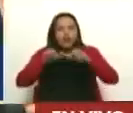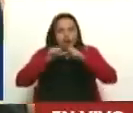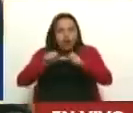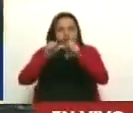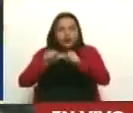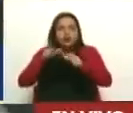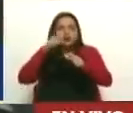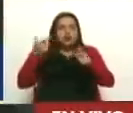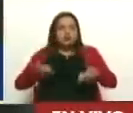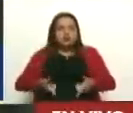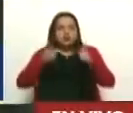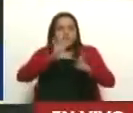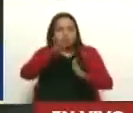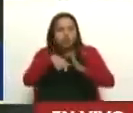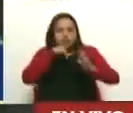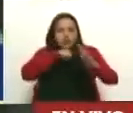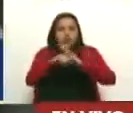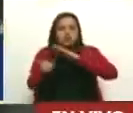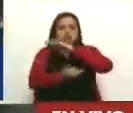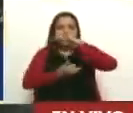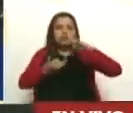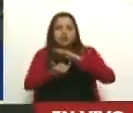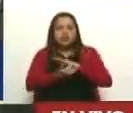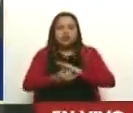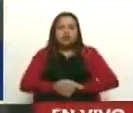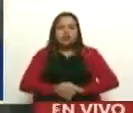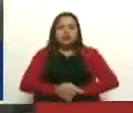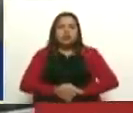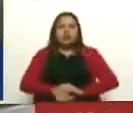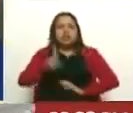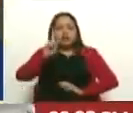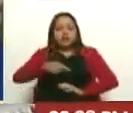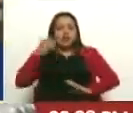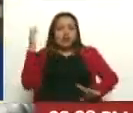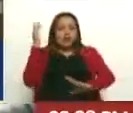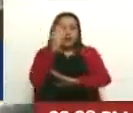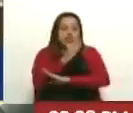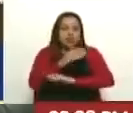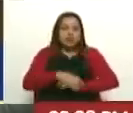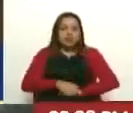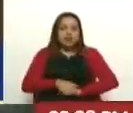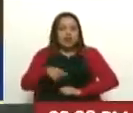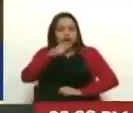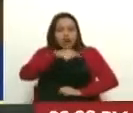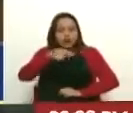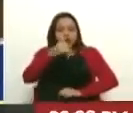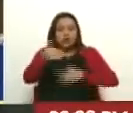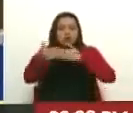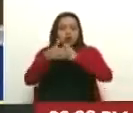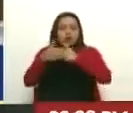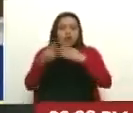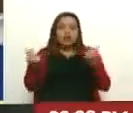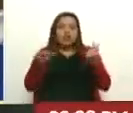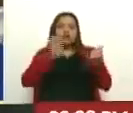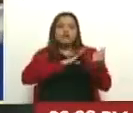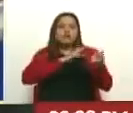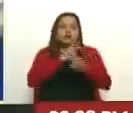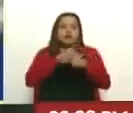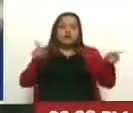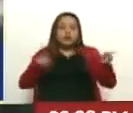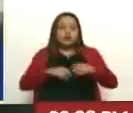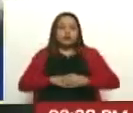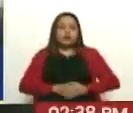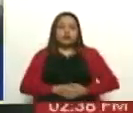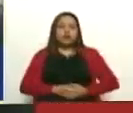por el Ejecutivo para combatir la corrupción, pero también castigar esta dos hechos que atenten contra el patrimonio público. Presidente de la Comisión de